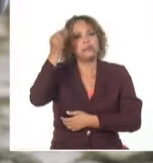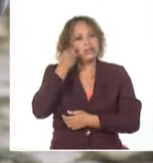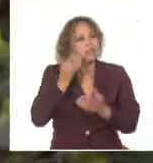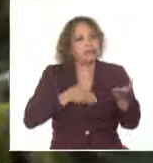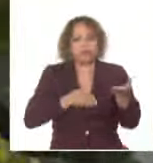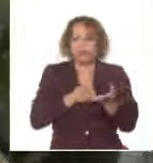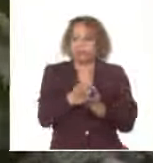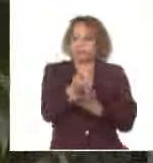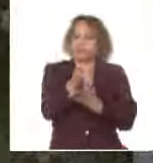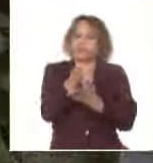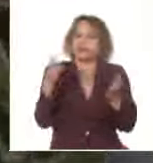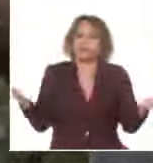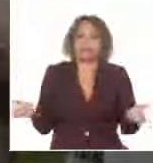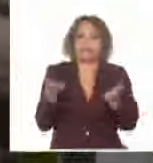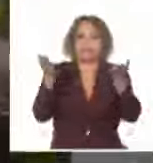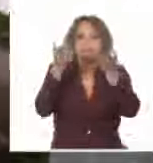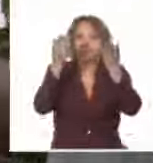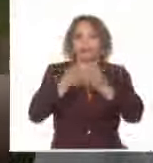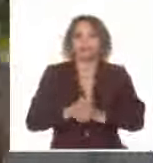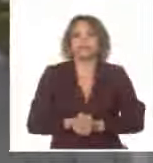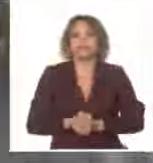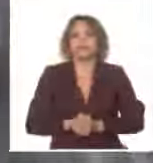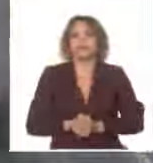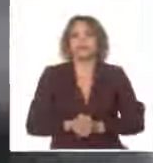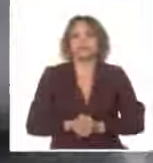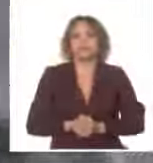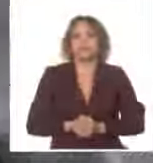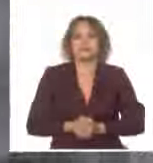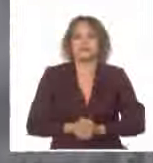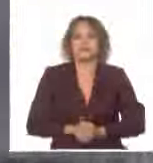café mientras nosotros podamos.